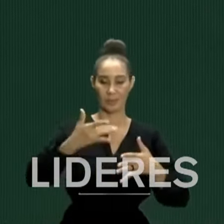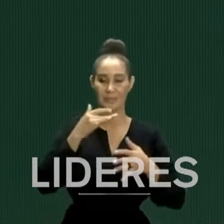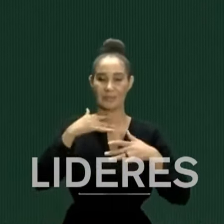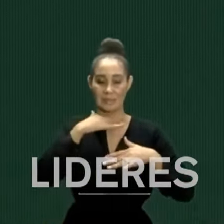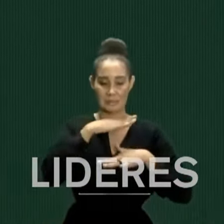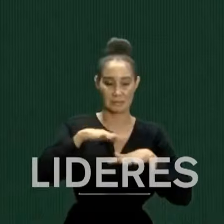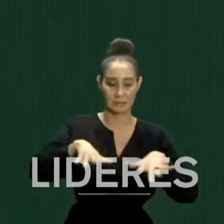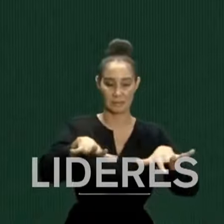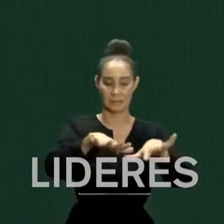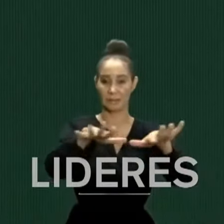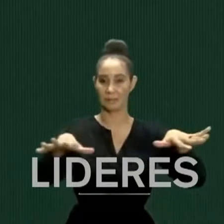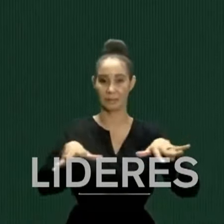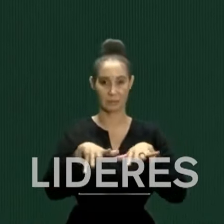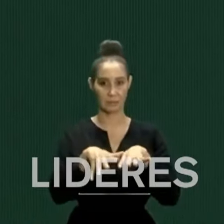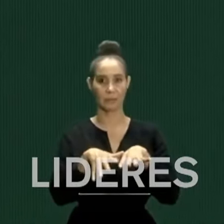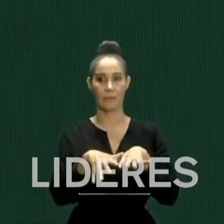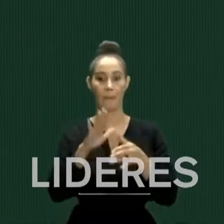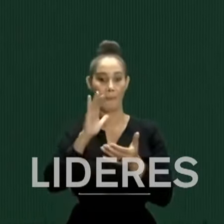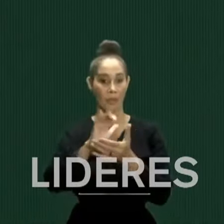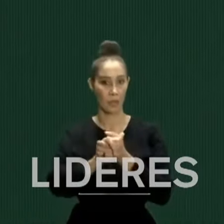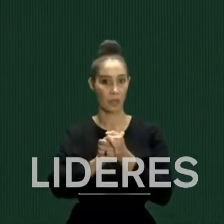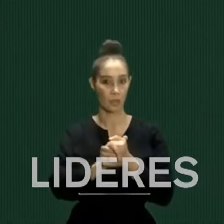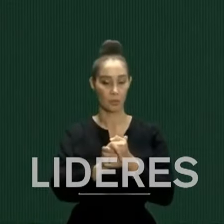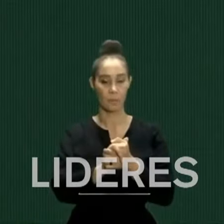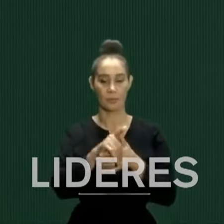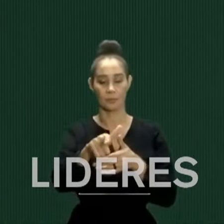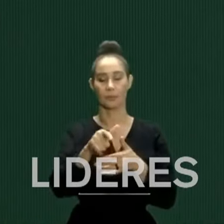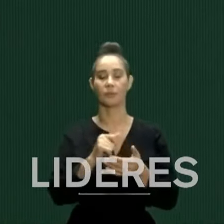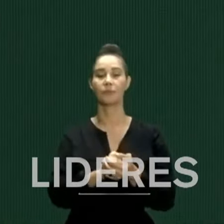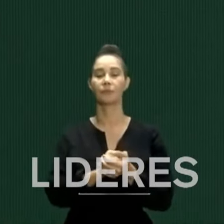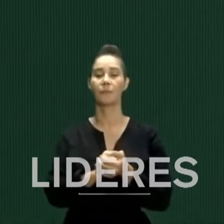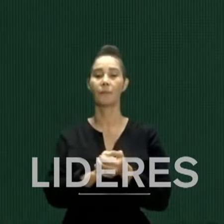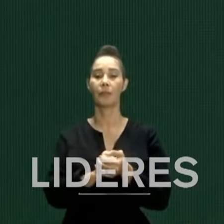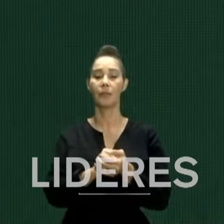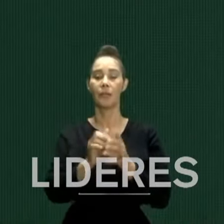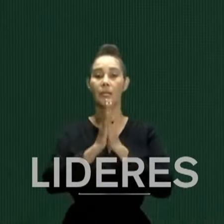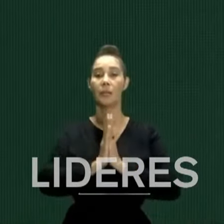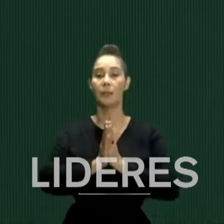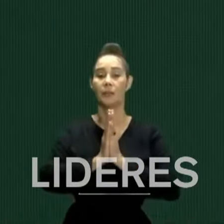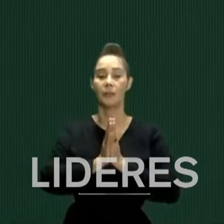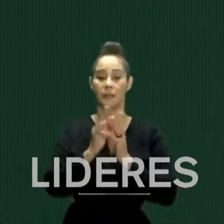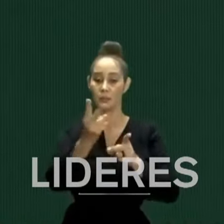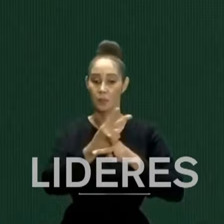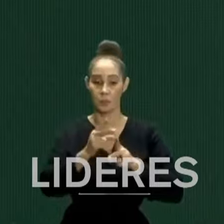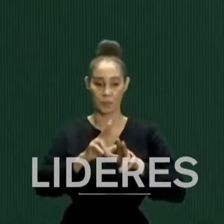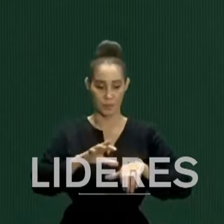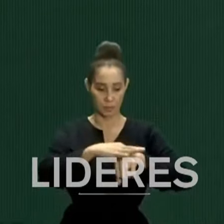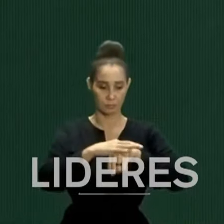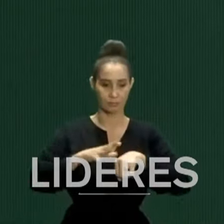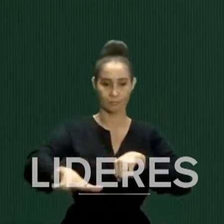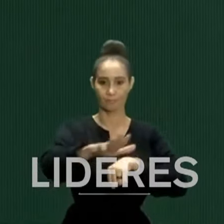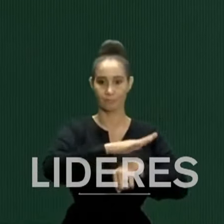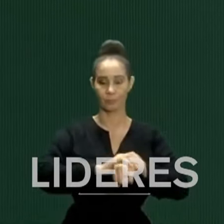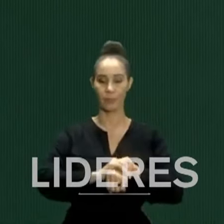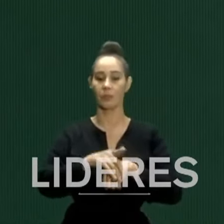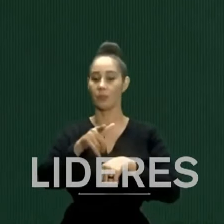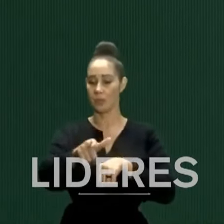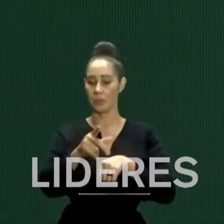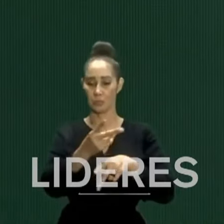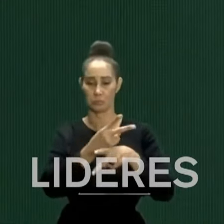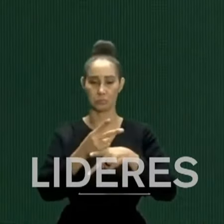lodazal. Porque a su esposo, cuando se hizo esa intervención, le pidieron que cuidara ese terreno y ella lo